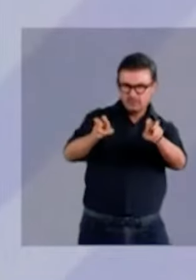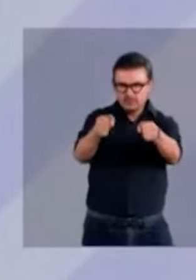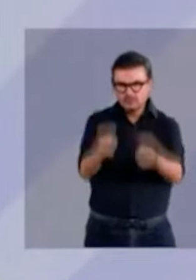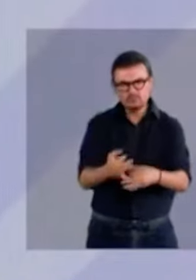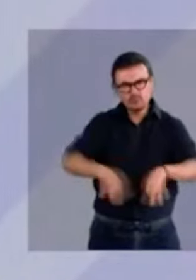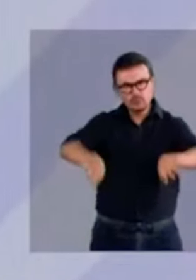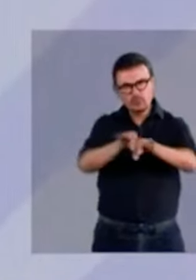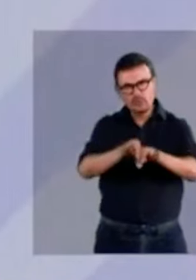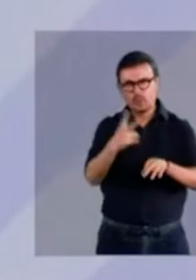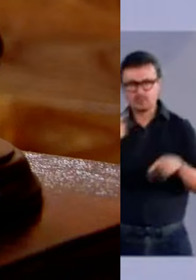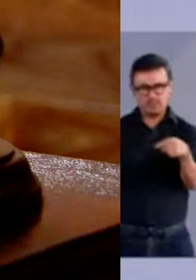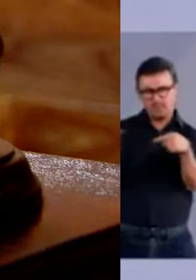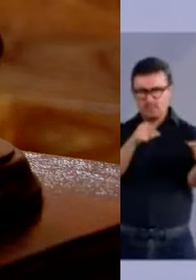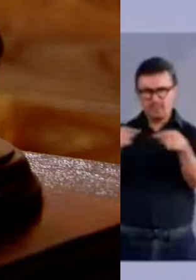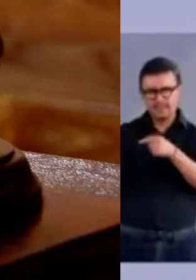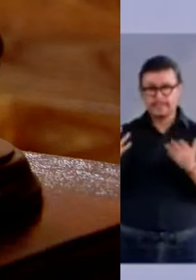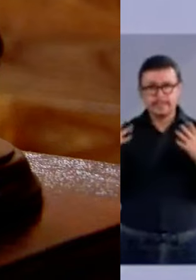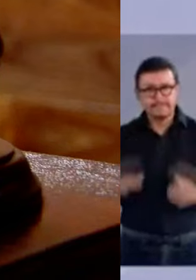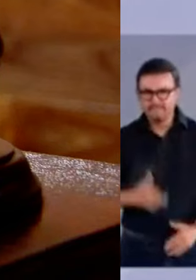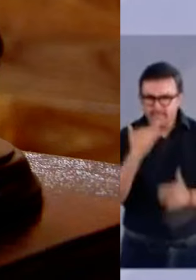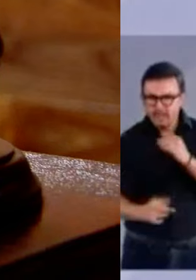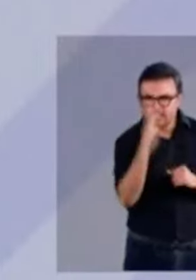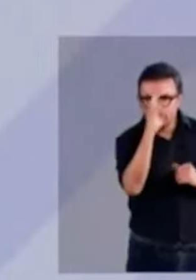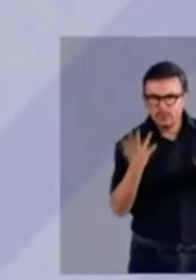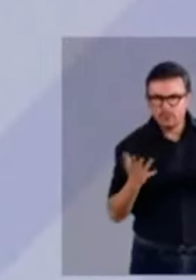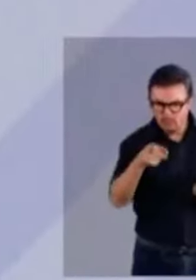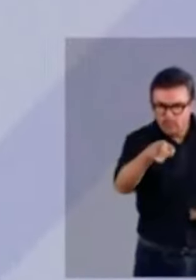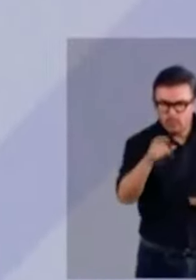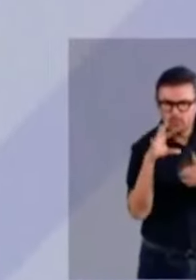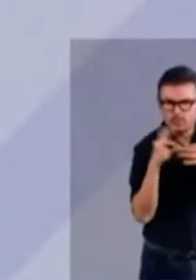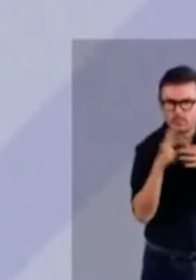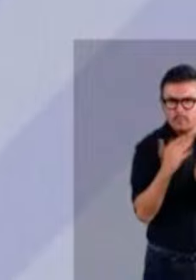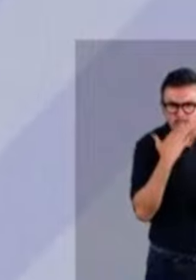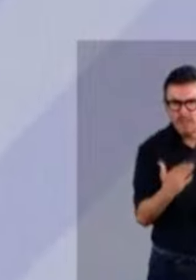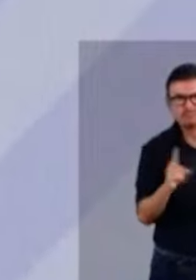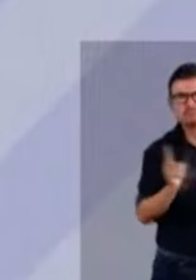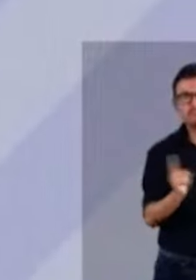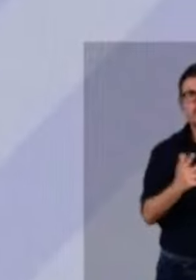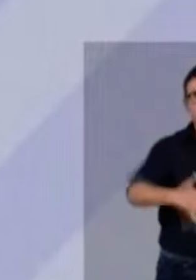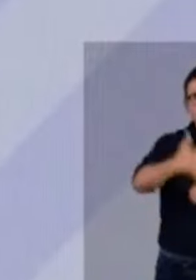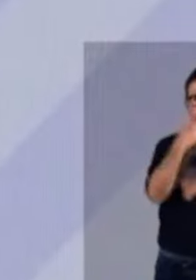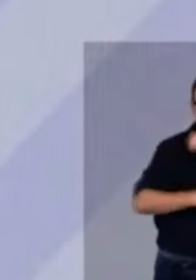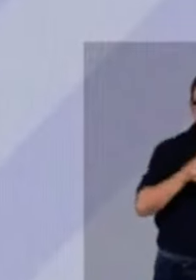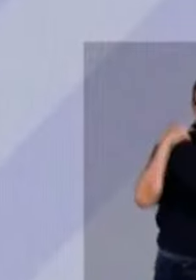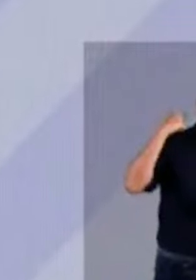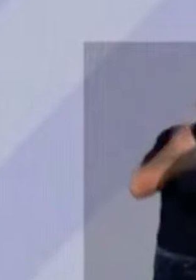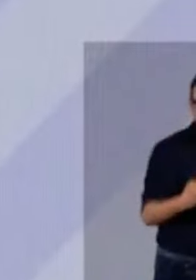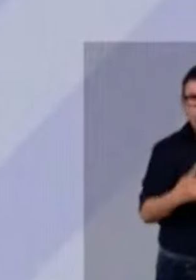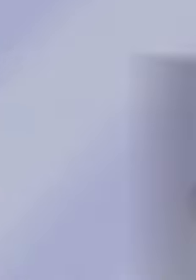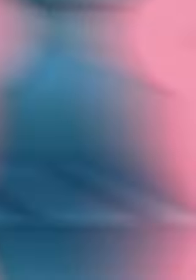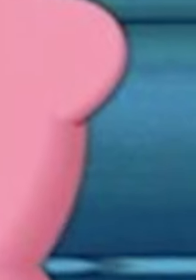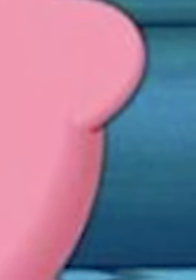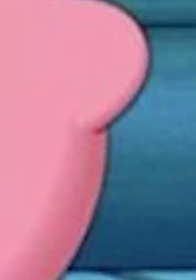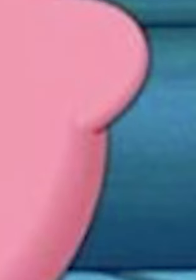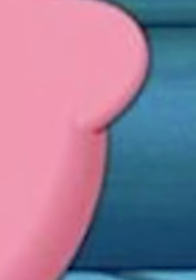Consideró que sí debe de haber una reforma al poder judicial Que garantice que las juezas y los jueces puedan decidir con libertad E imponer una ley para la rendición de